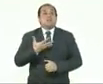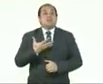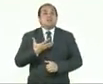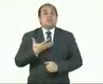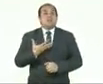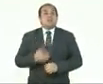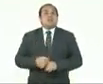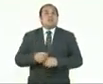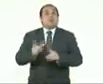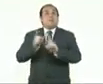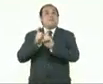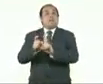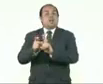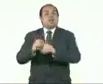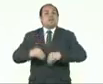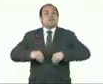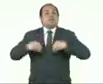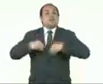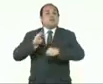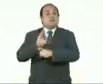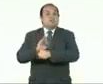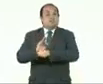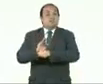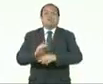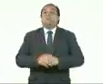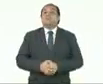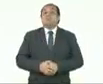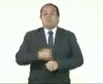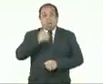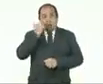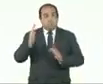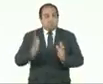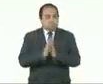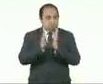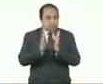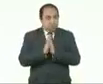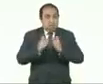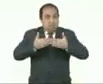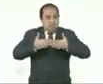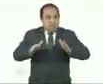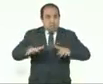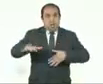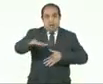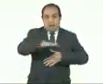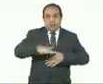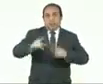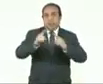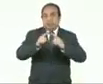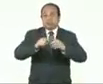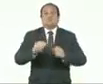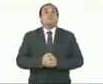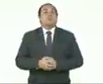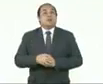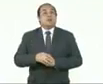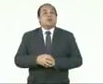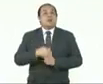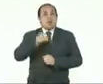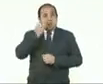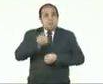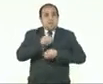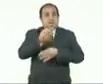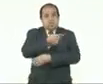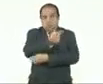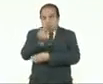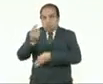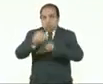de la vida, queremos participar abriendo pues este espacio y queriendo brindarles a todos